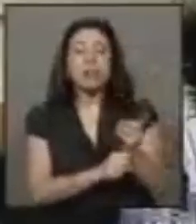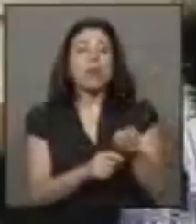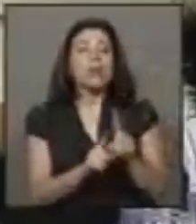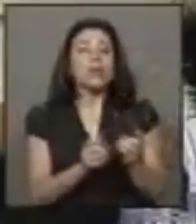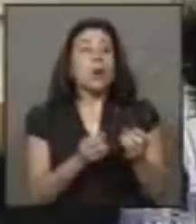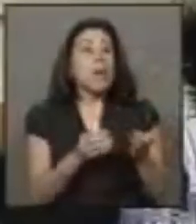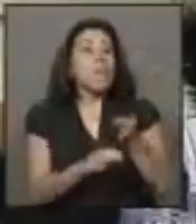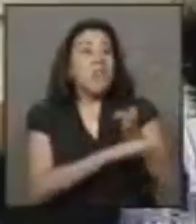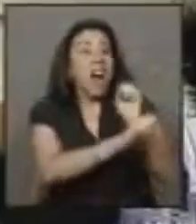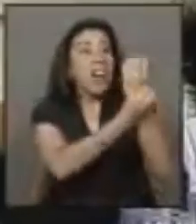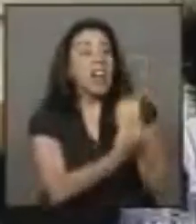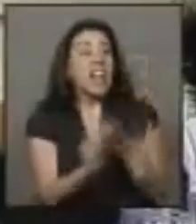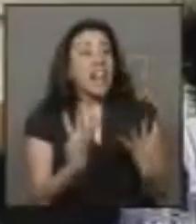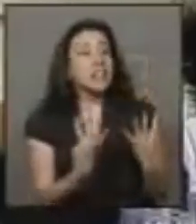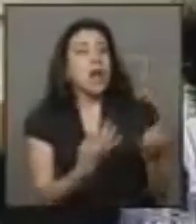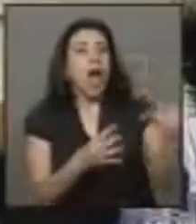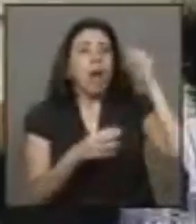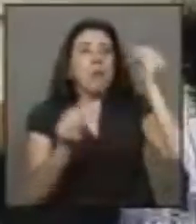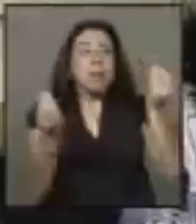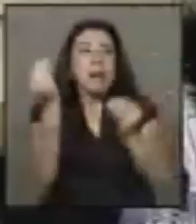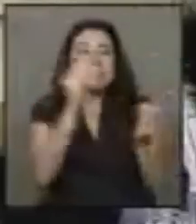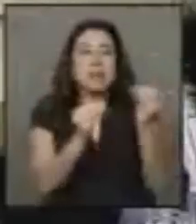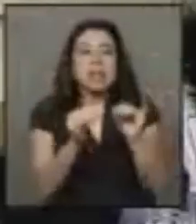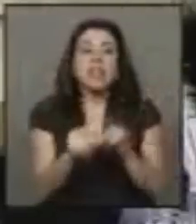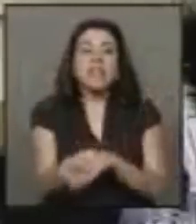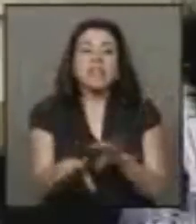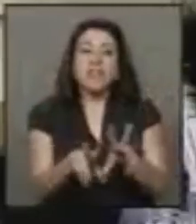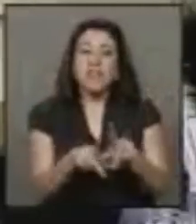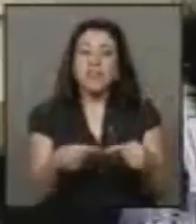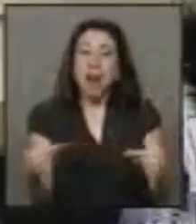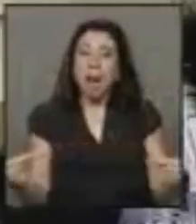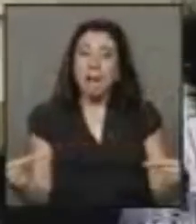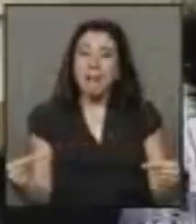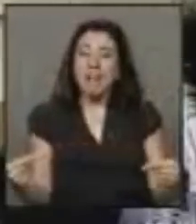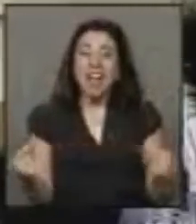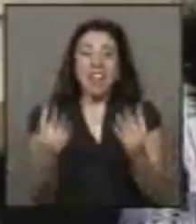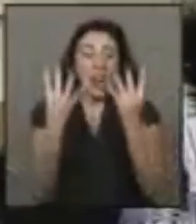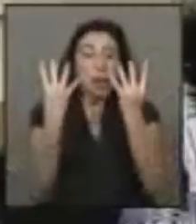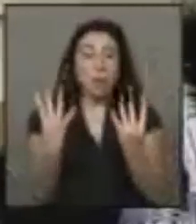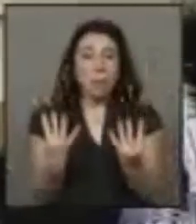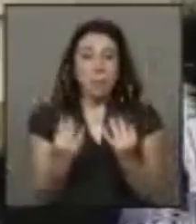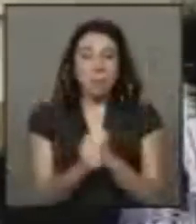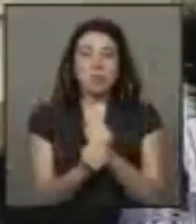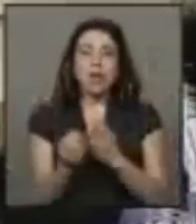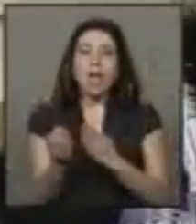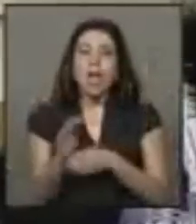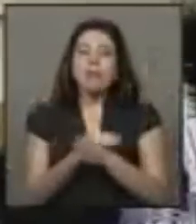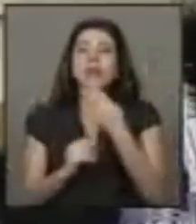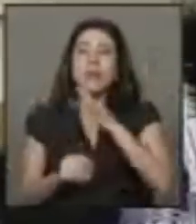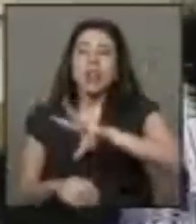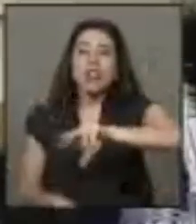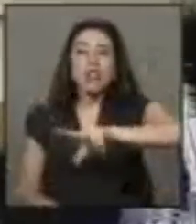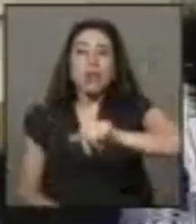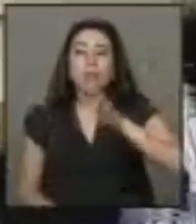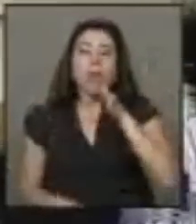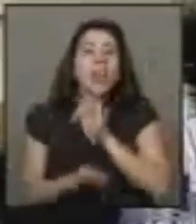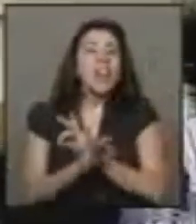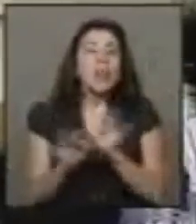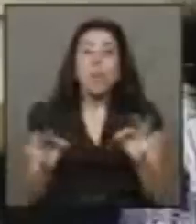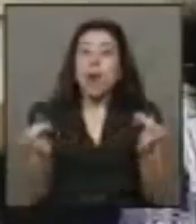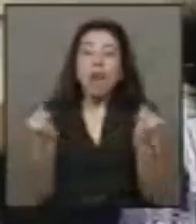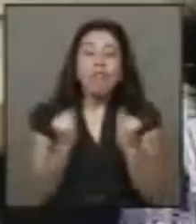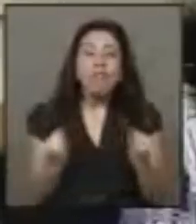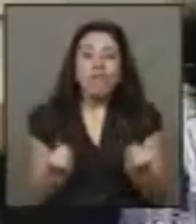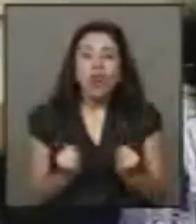círculos viciosos en donde incluso las familias de la población penal comiencen a involucrarse en la delincuencia, porque no hay ni una